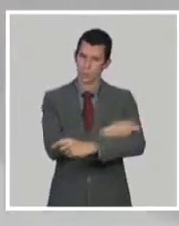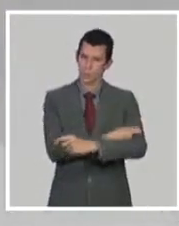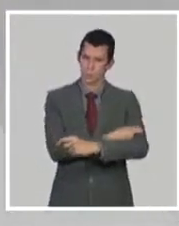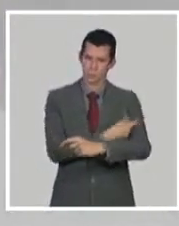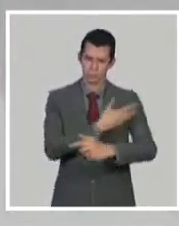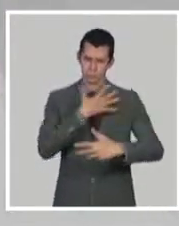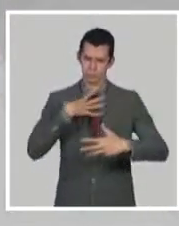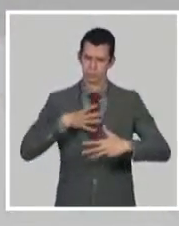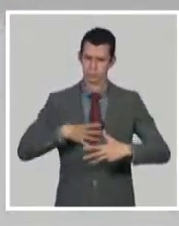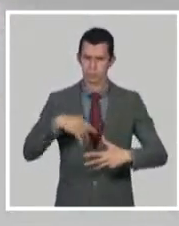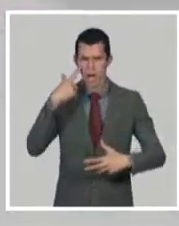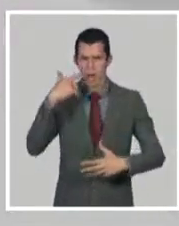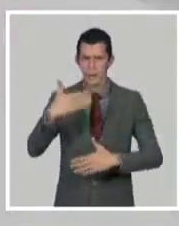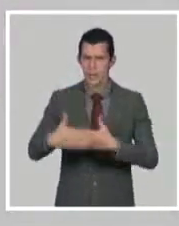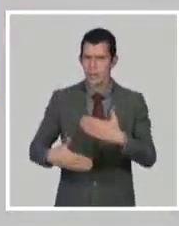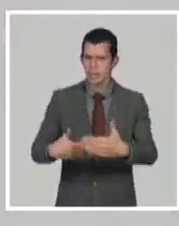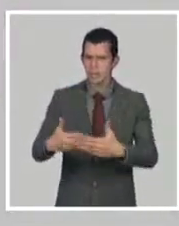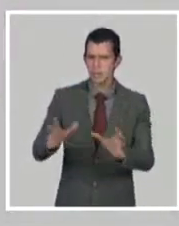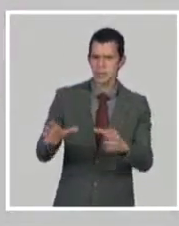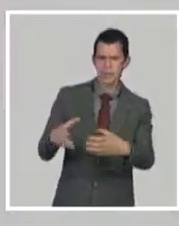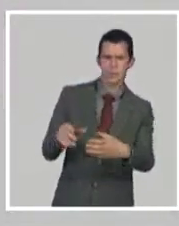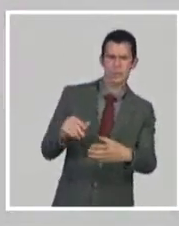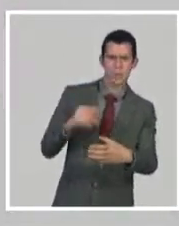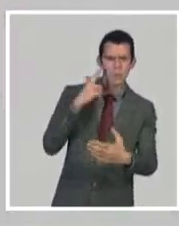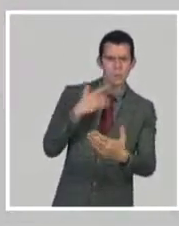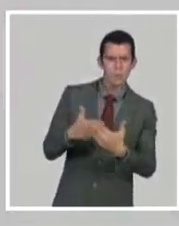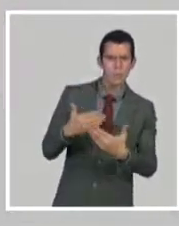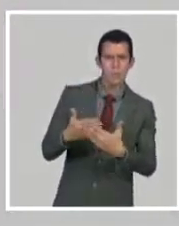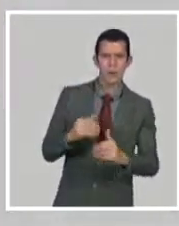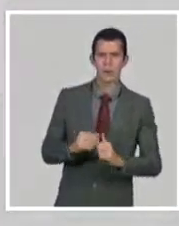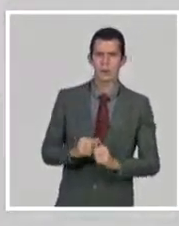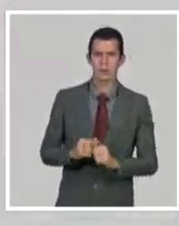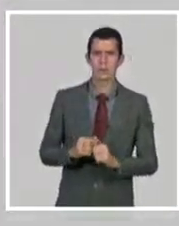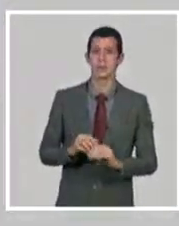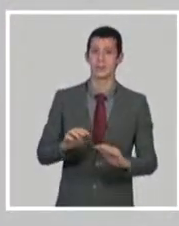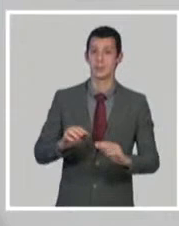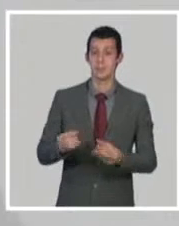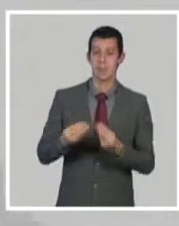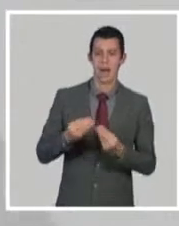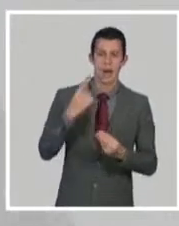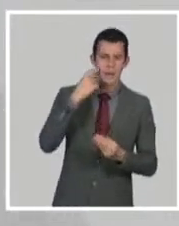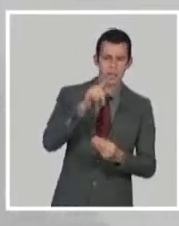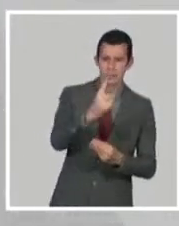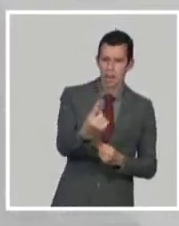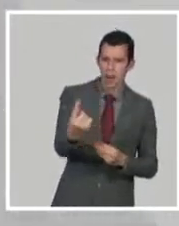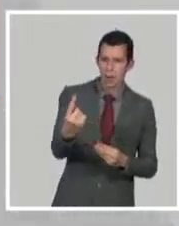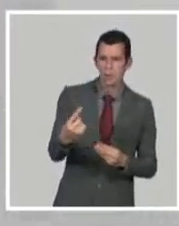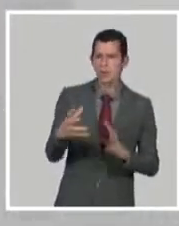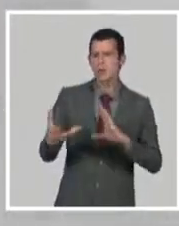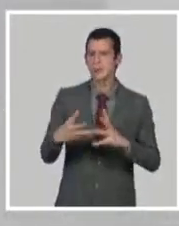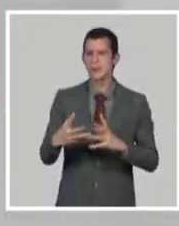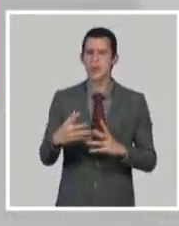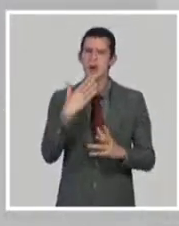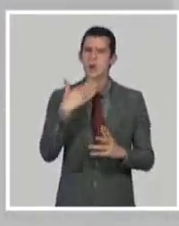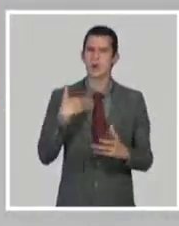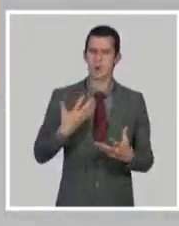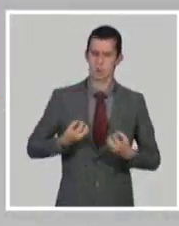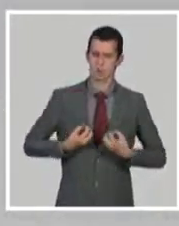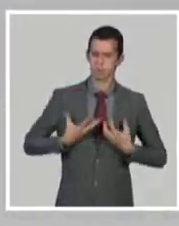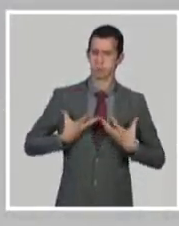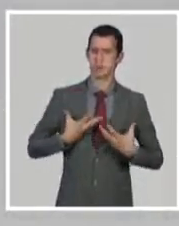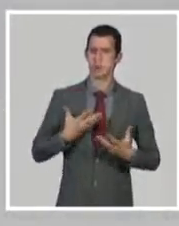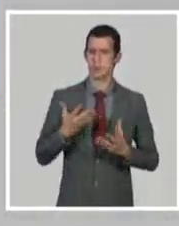ensayo aleatorizado con un grupo placebo. Se conduce, bueno, en el Hospital Saturnino Lora, tiene